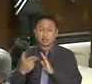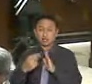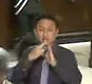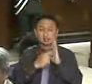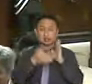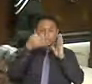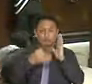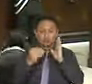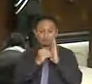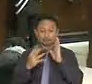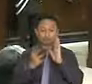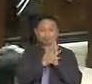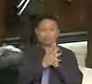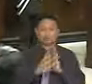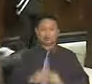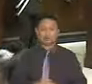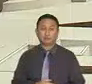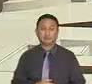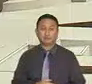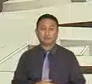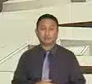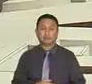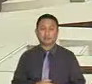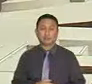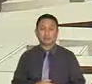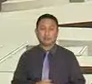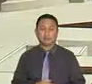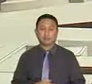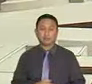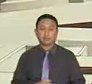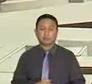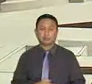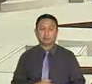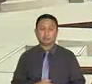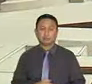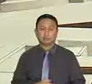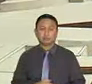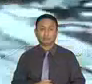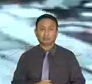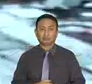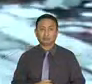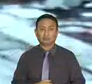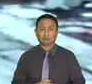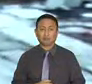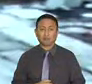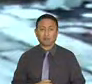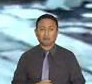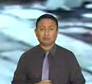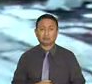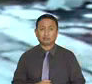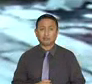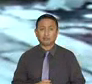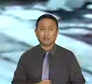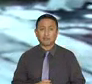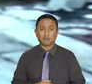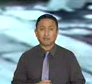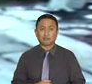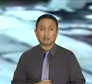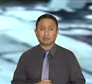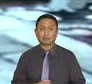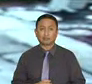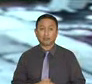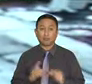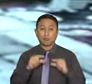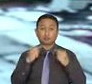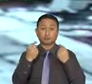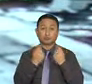publicarse ya en el registro oficial informó Valeria Navarro elementos de la división libertad